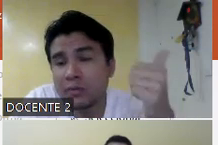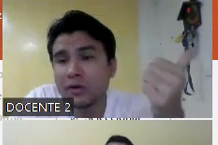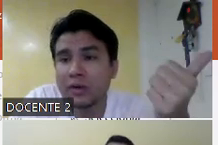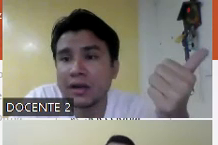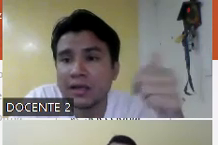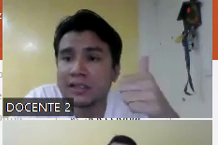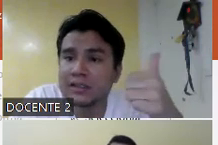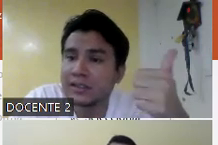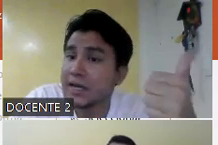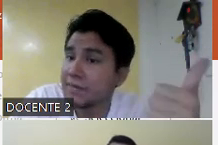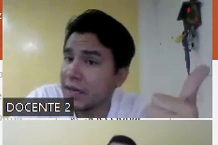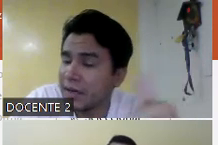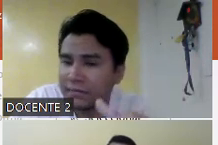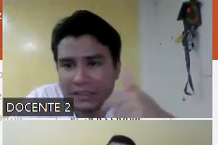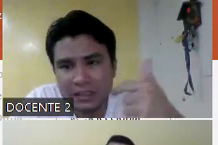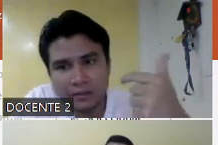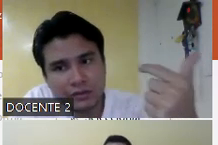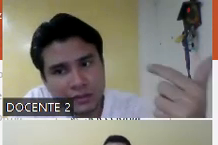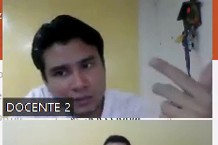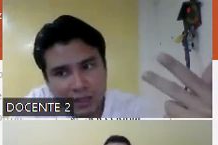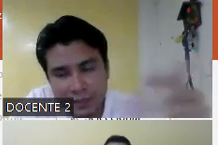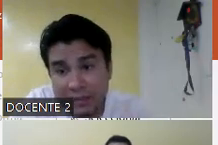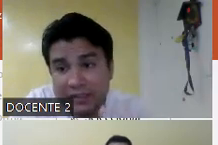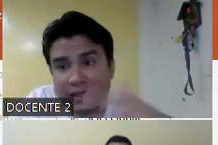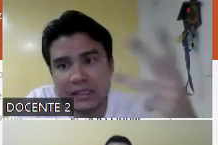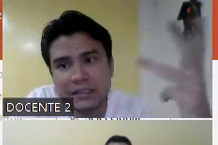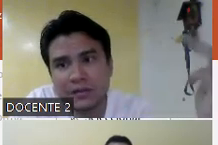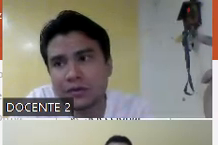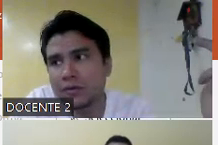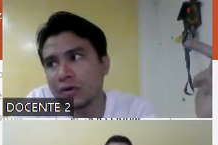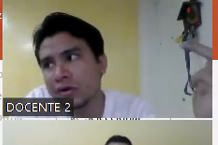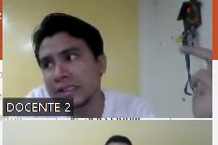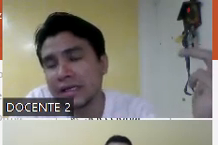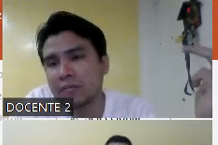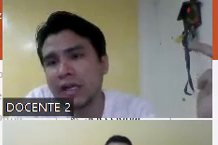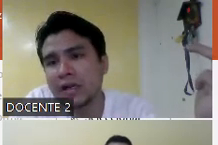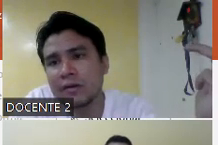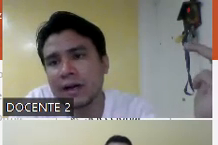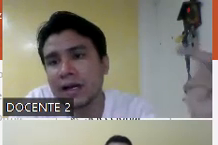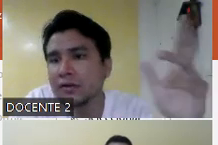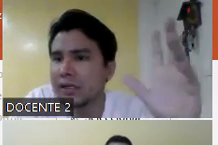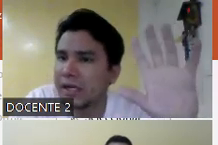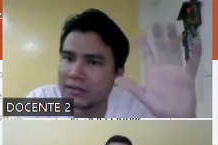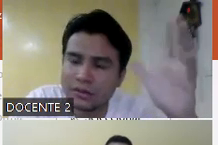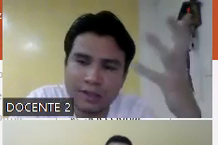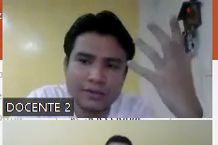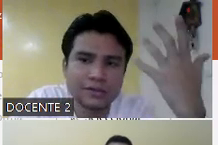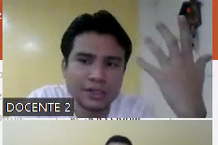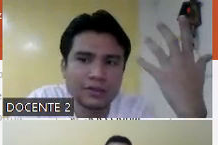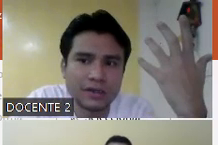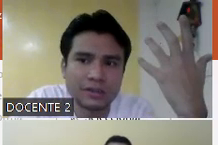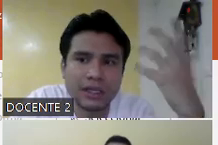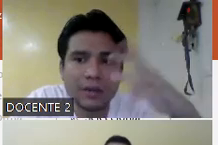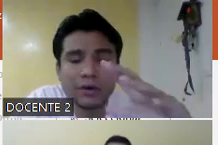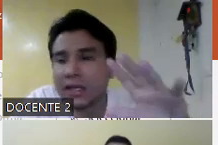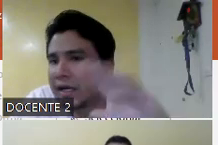que come no muere. Si está bien, está comiendo sin problema y me sigue diciendo que un dolor sigue en 1000 y no ha bajado, ya estoy viendo asociando